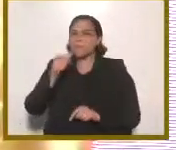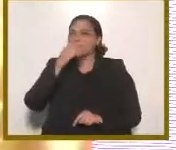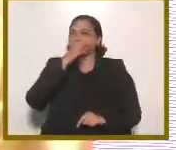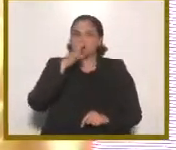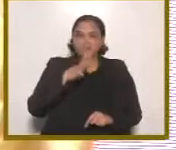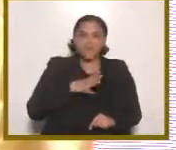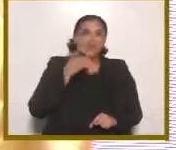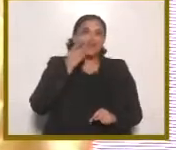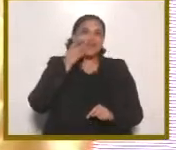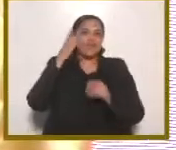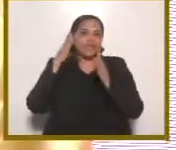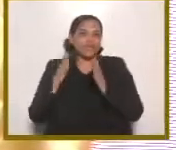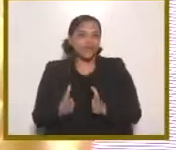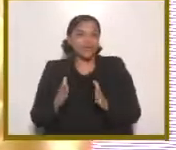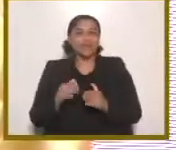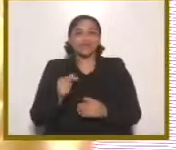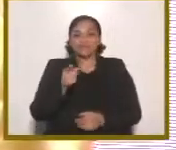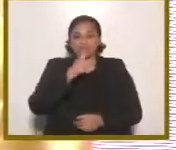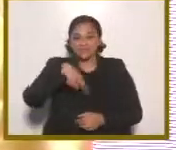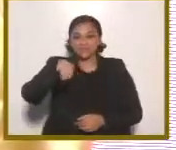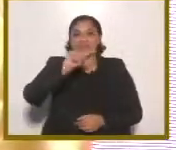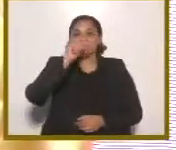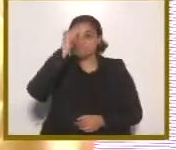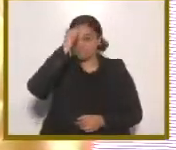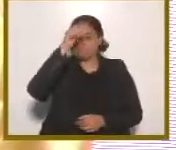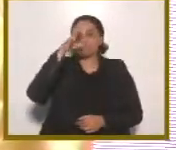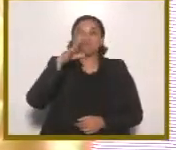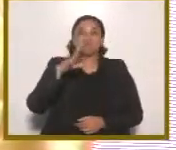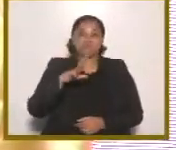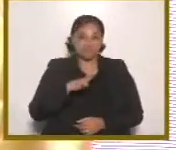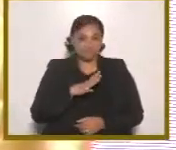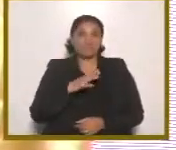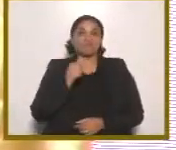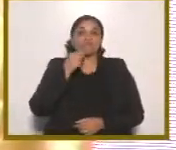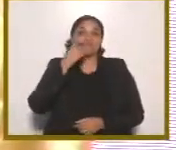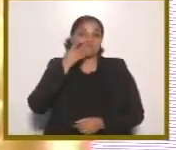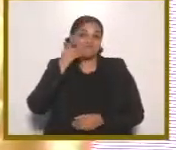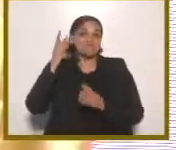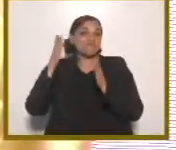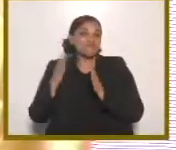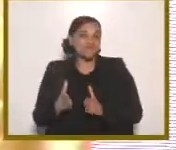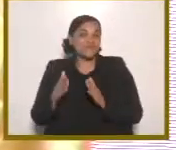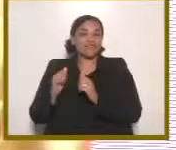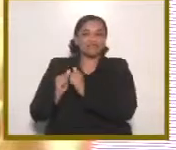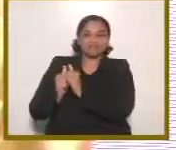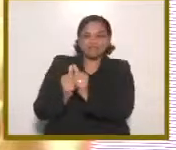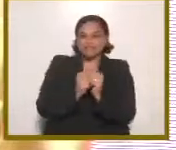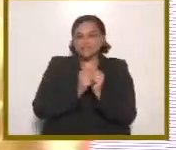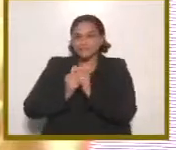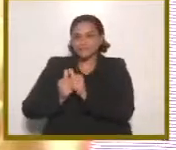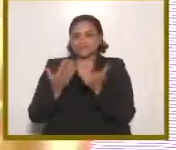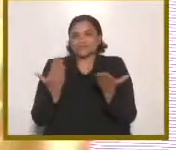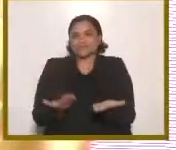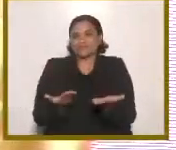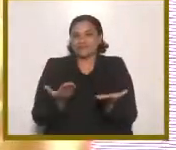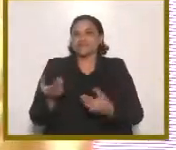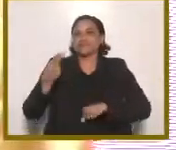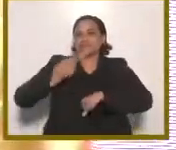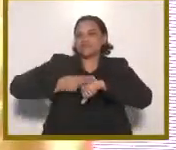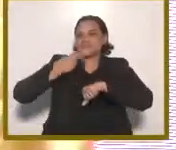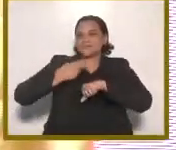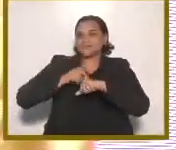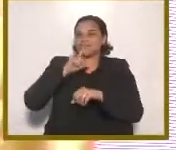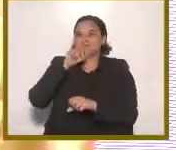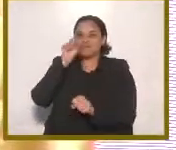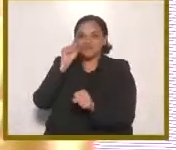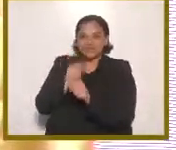dominicanas y a los hombres dominicanos que nos acompañan en esta tarde ante el compromiso de